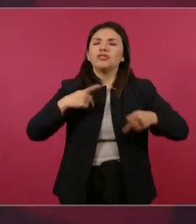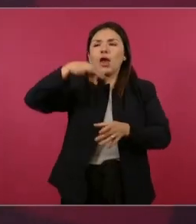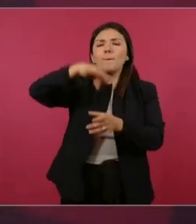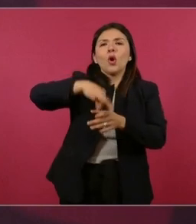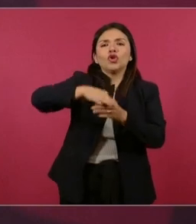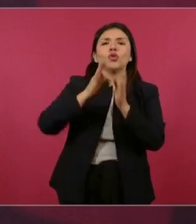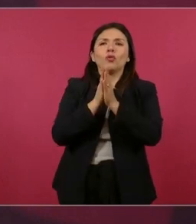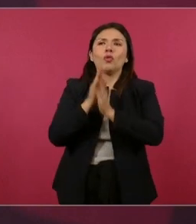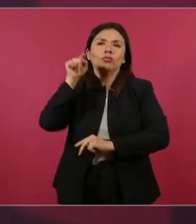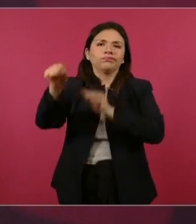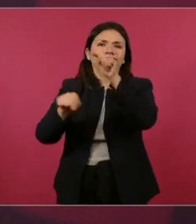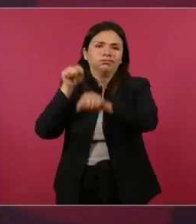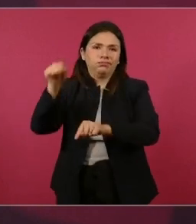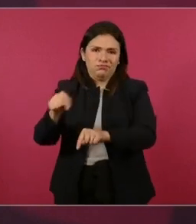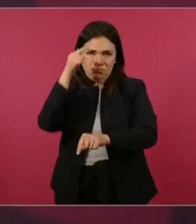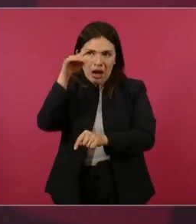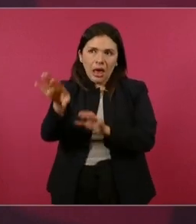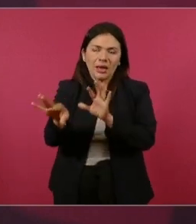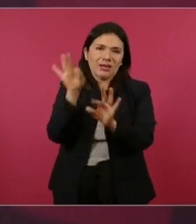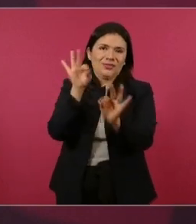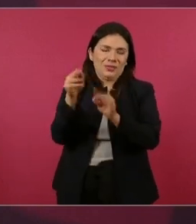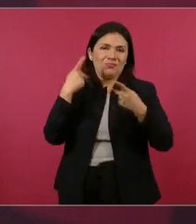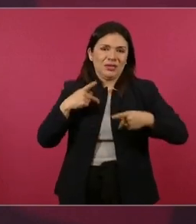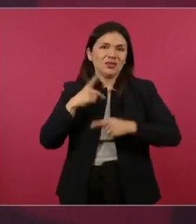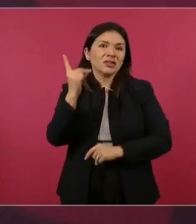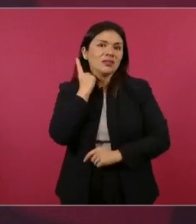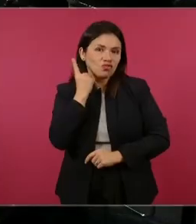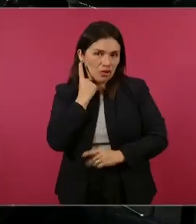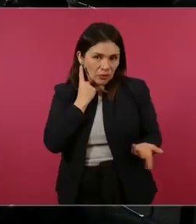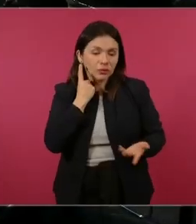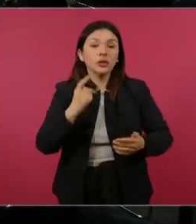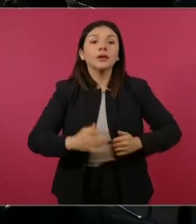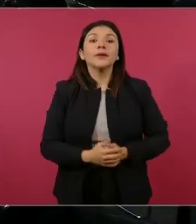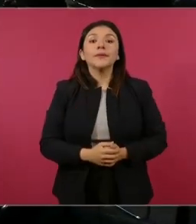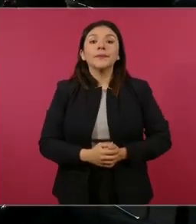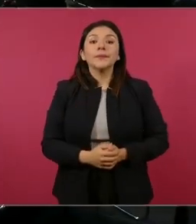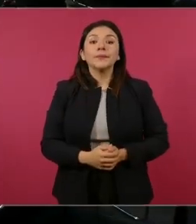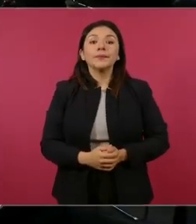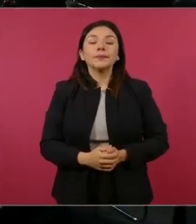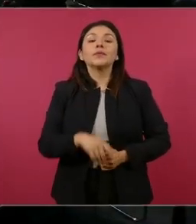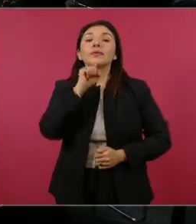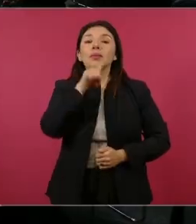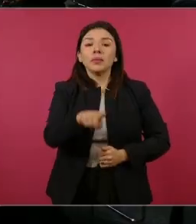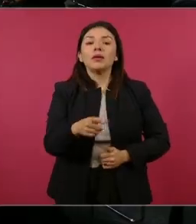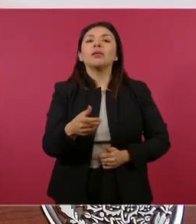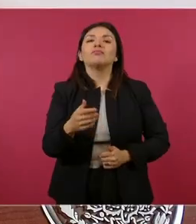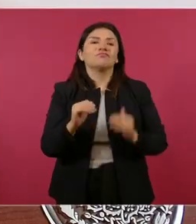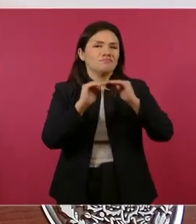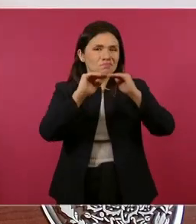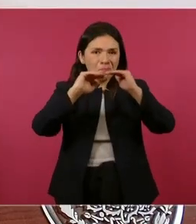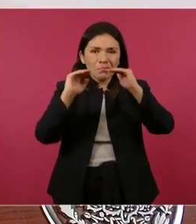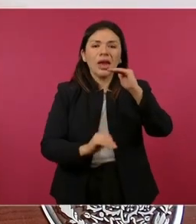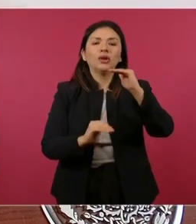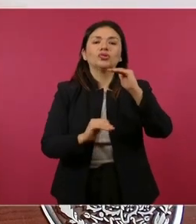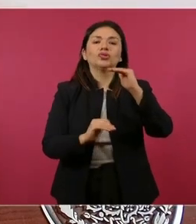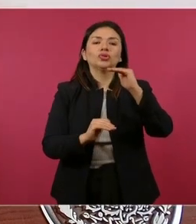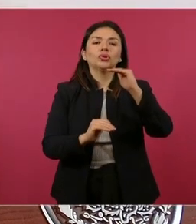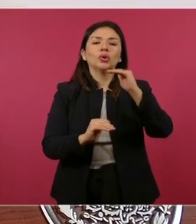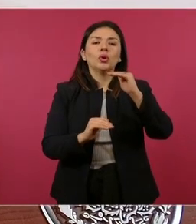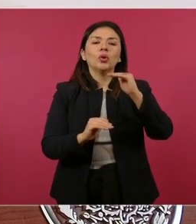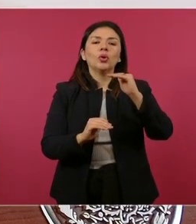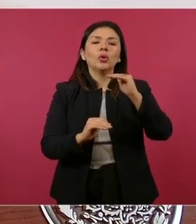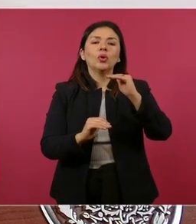directo de los ciudadanos, que se haga una reducción